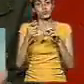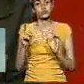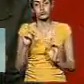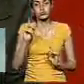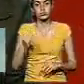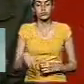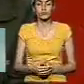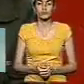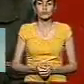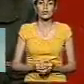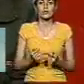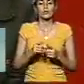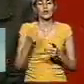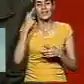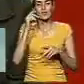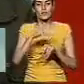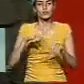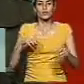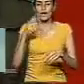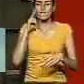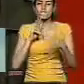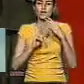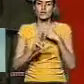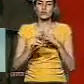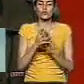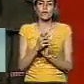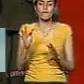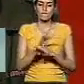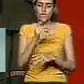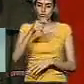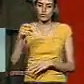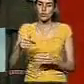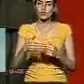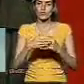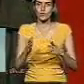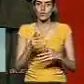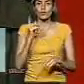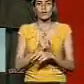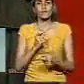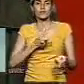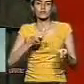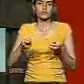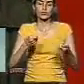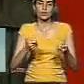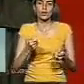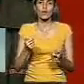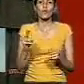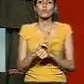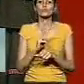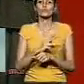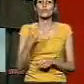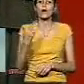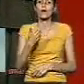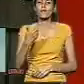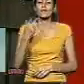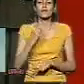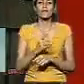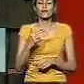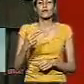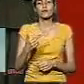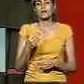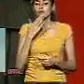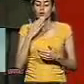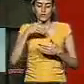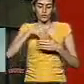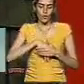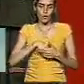pero creo que la mayoría tenemos una visión que el funcionario público lo que quiere es regularle el uso del arma, pero tiene que portar el arma de fuego, porque tú no